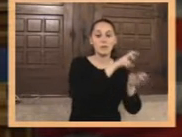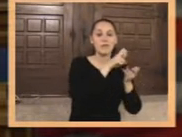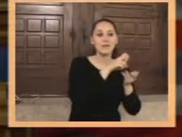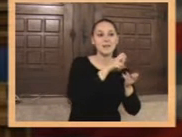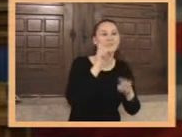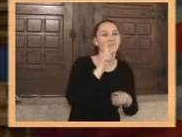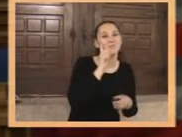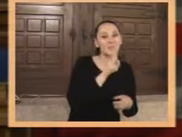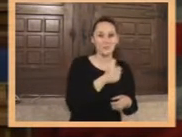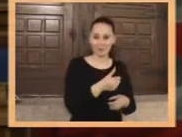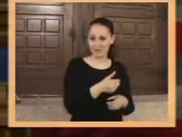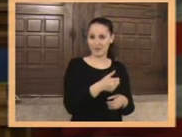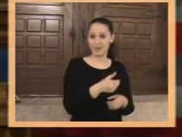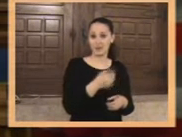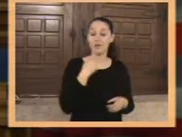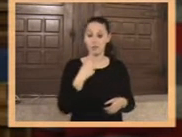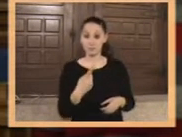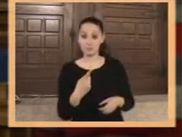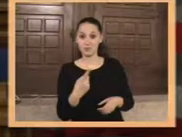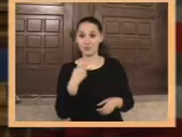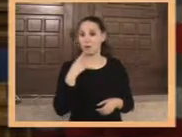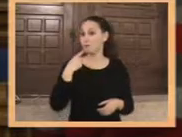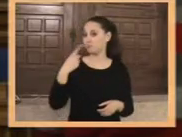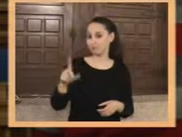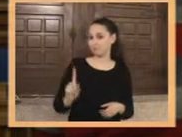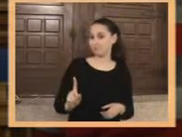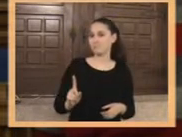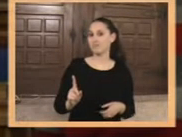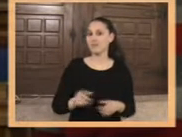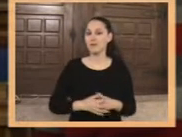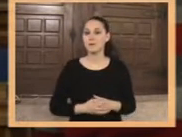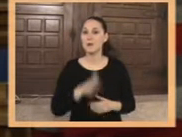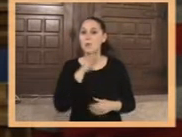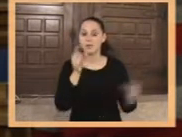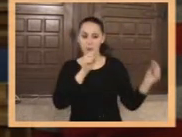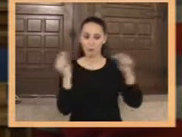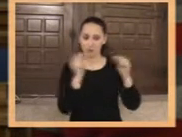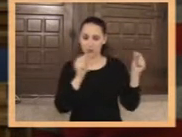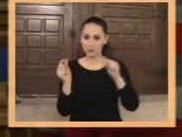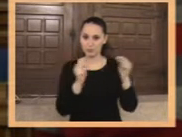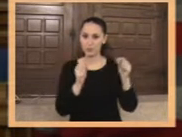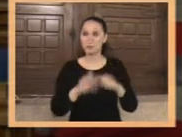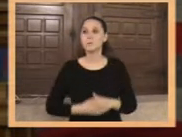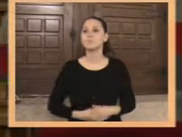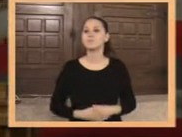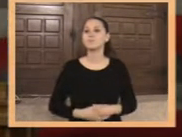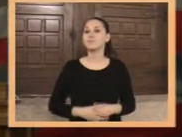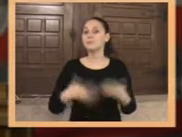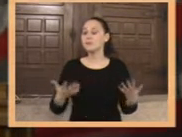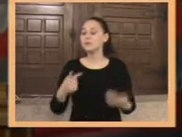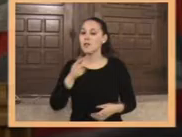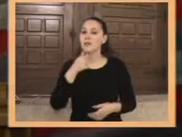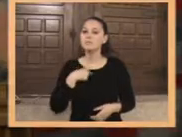eso? Lo dijo, ¿no? Ahí fue cuando entramos en el debate. Por eso reitero mis palabras, celebro su renovado compromiso con la